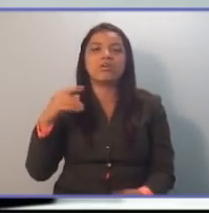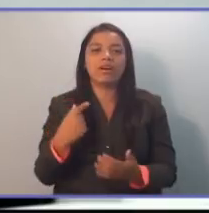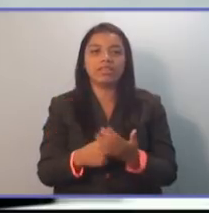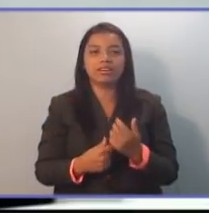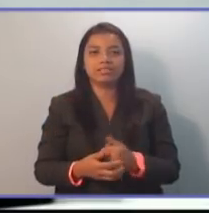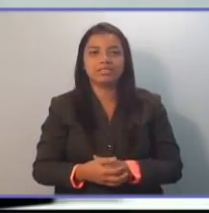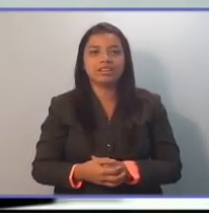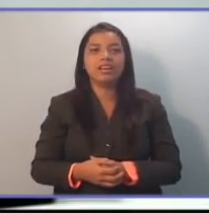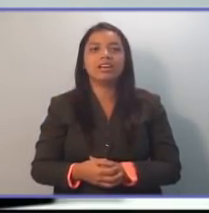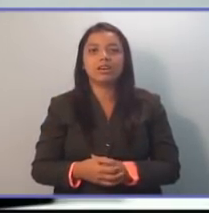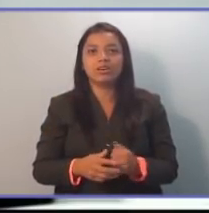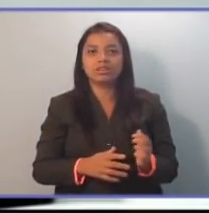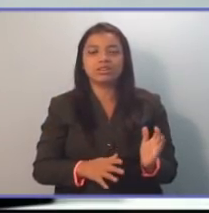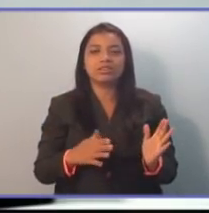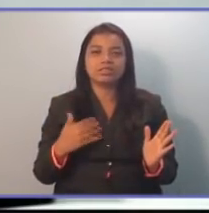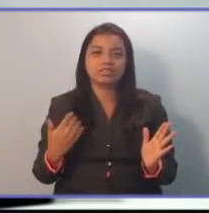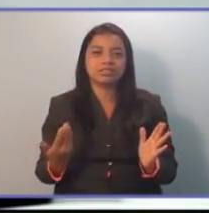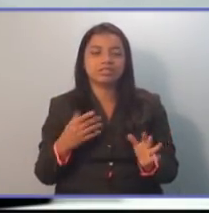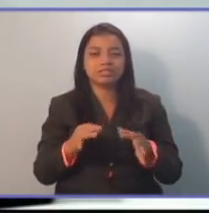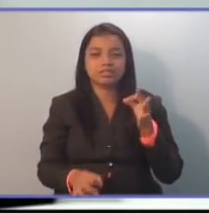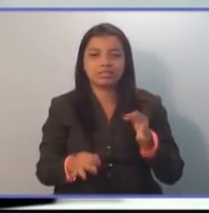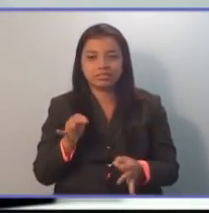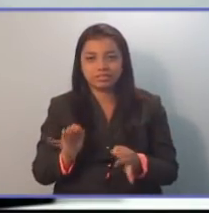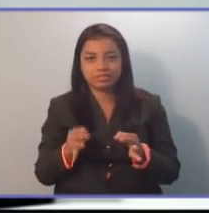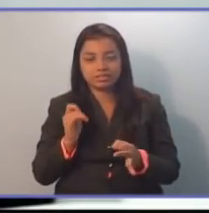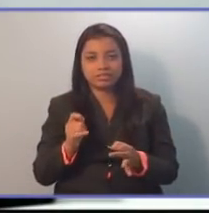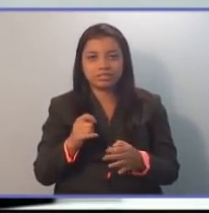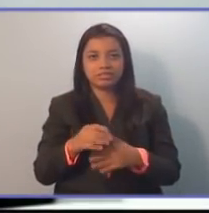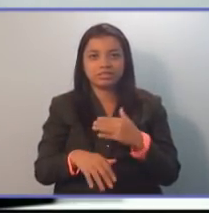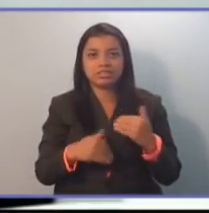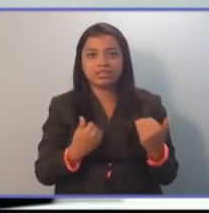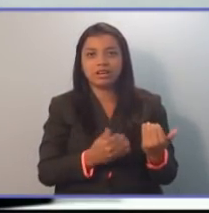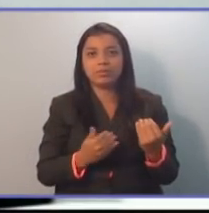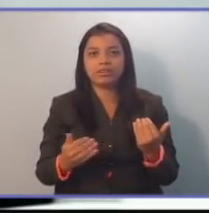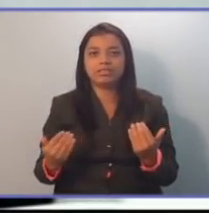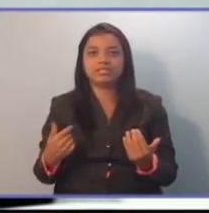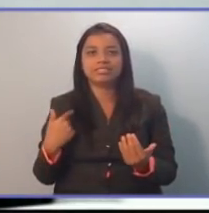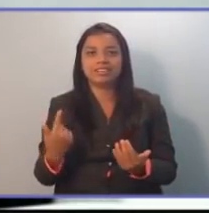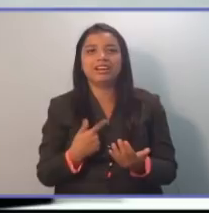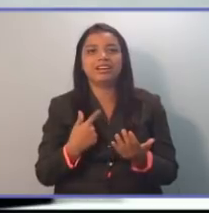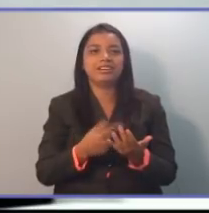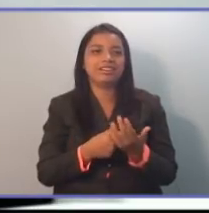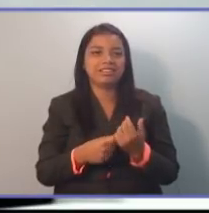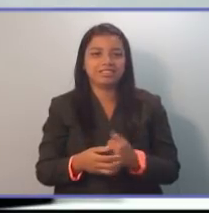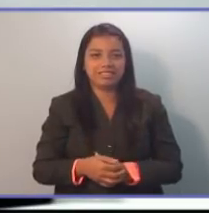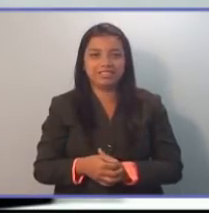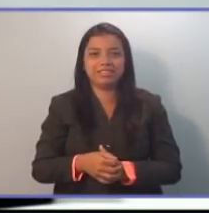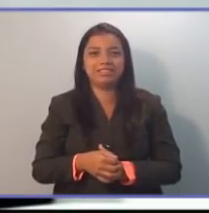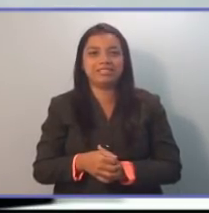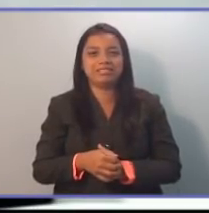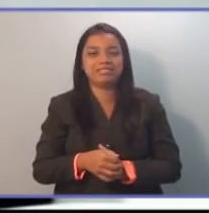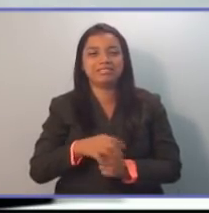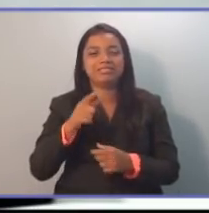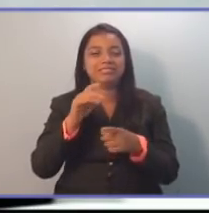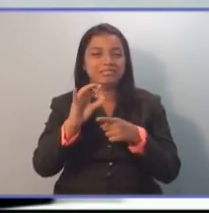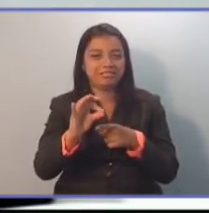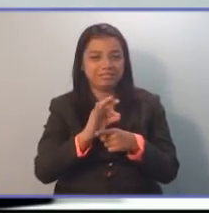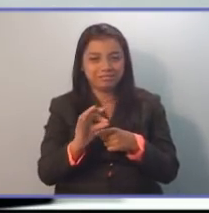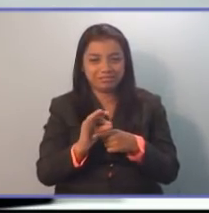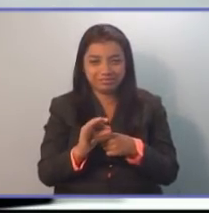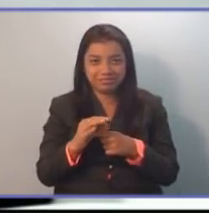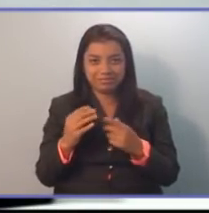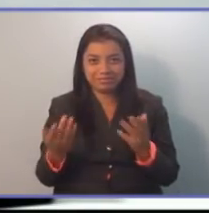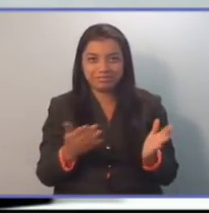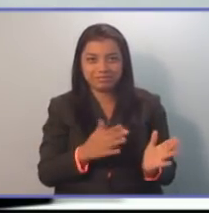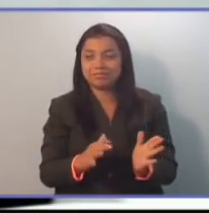que en infraestructura el órgano judicial ha crecido muchísimo. Igual han crecido sus funciones y han